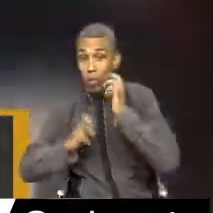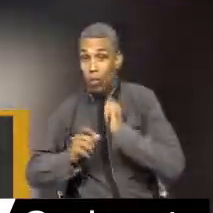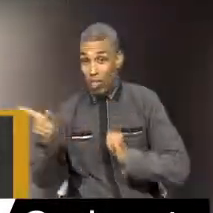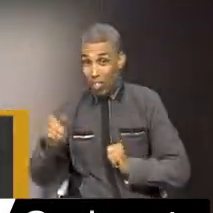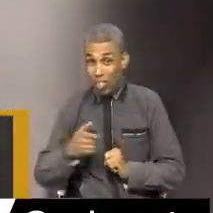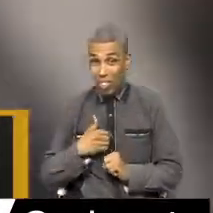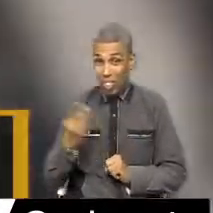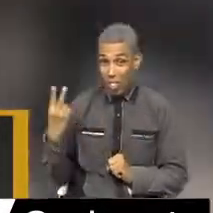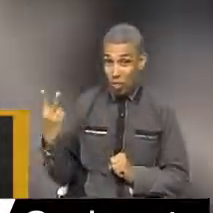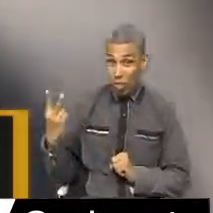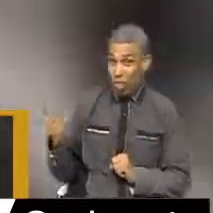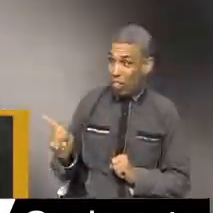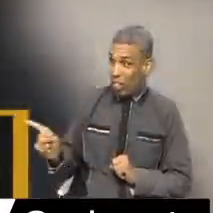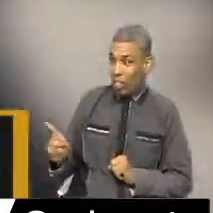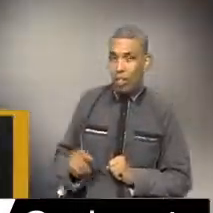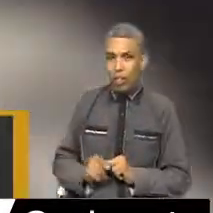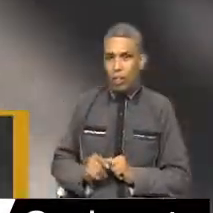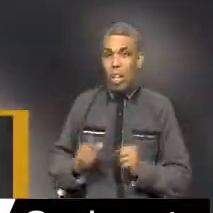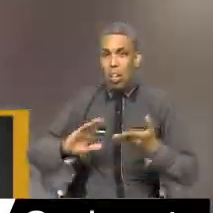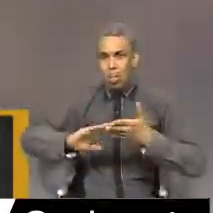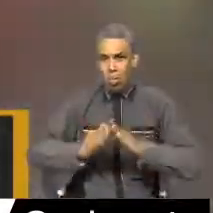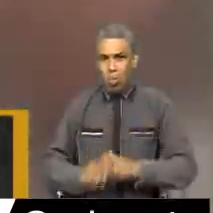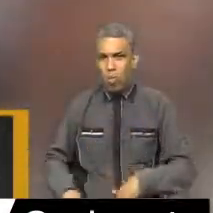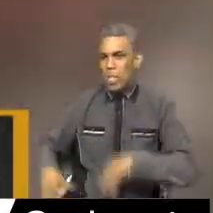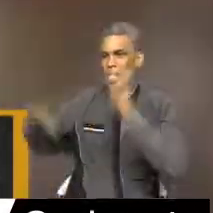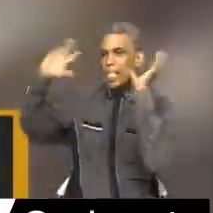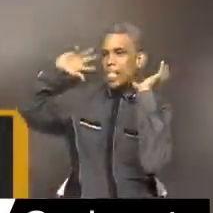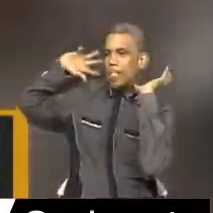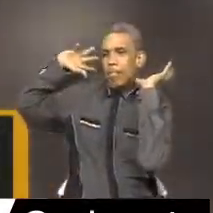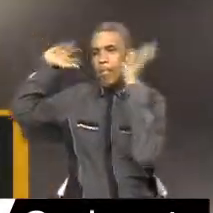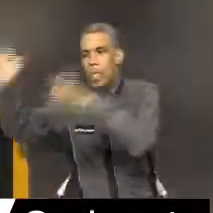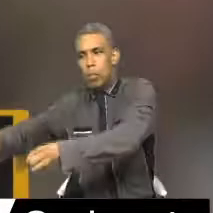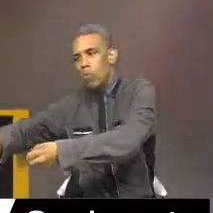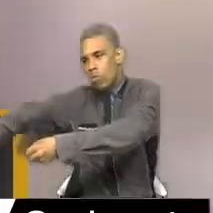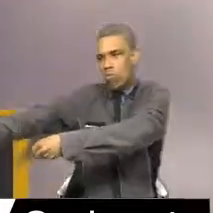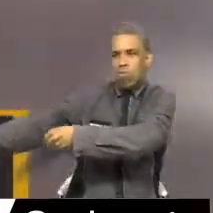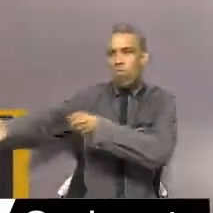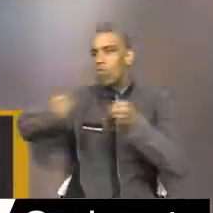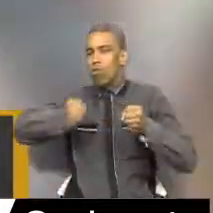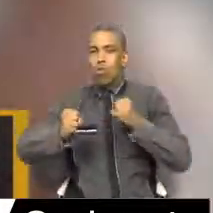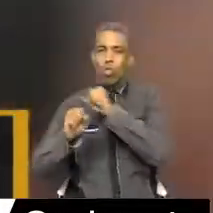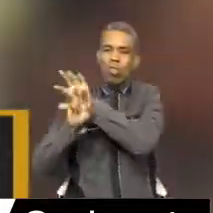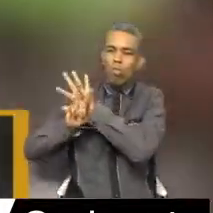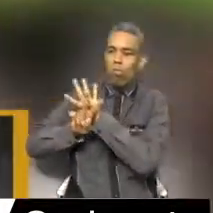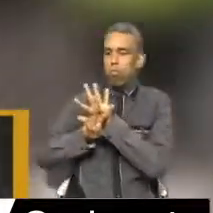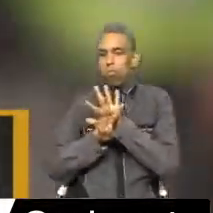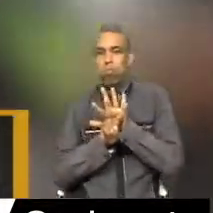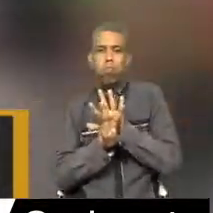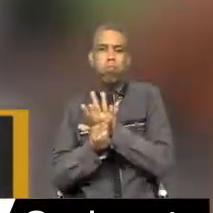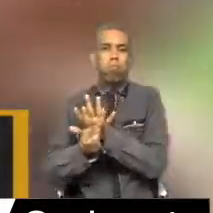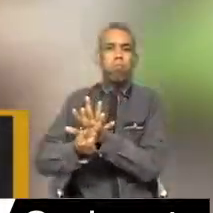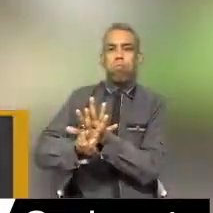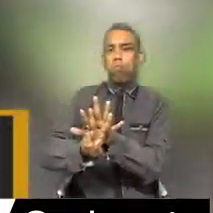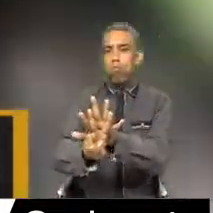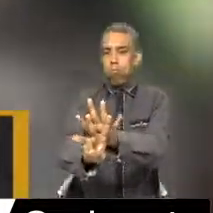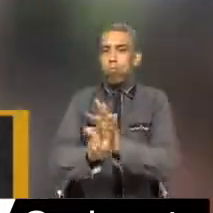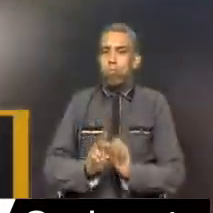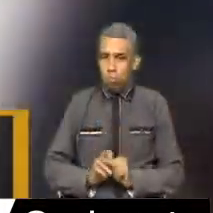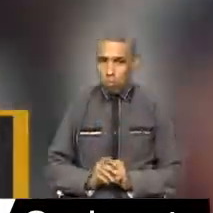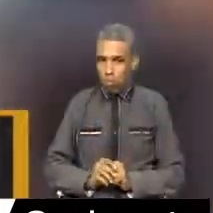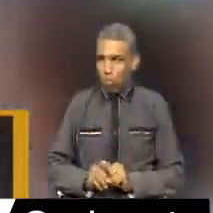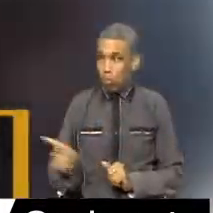estas personas los condujeron directamente hasta la estación de policía. Es un saludo